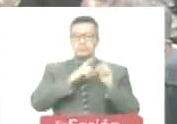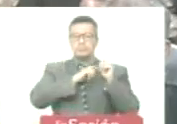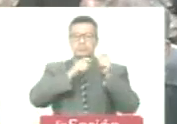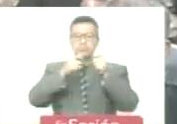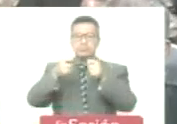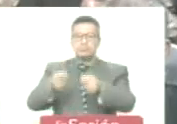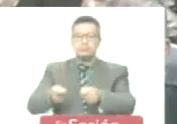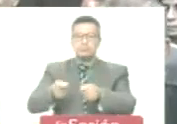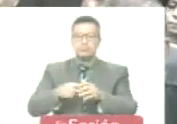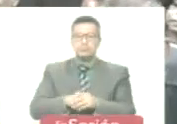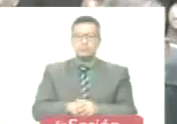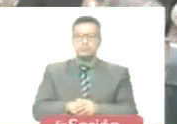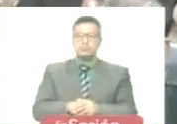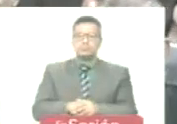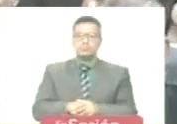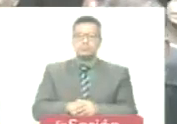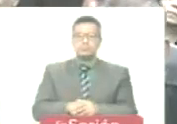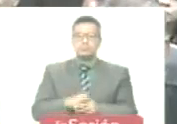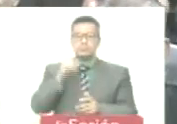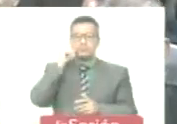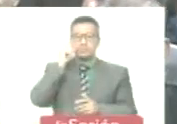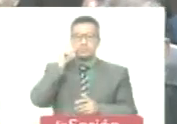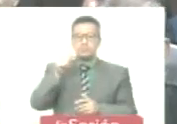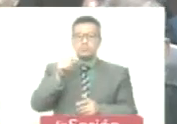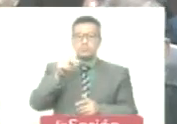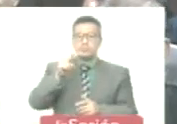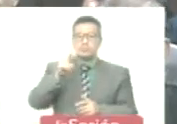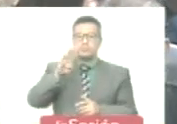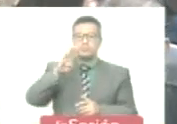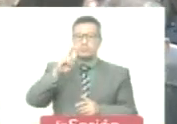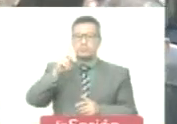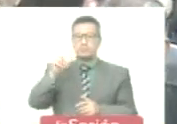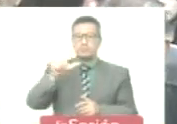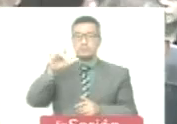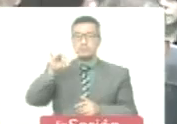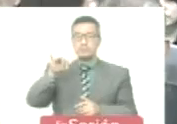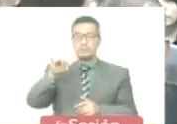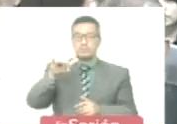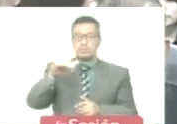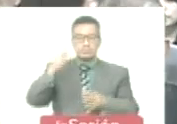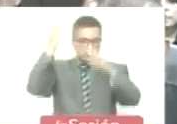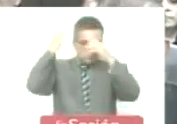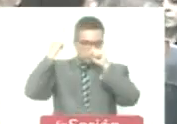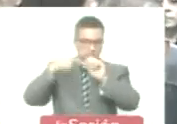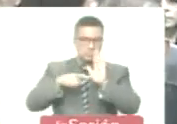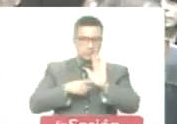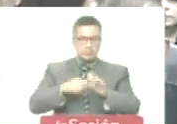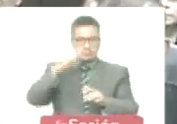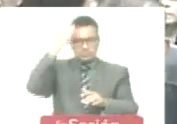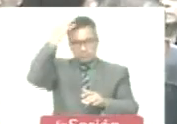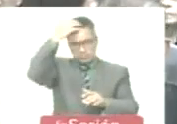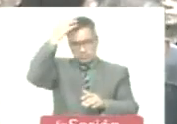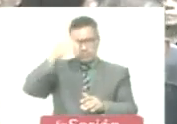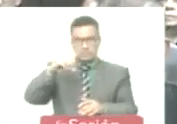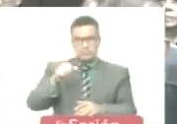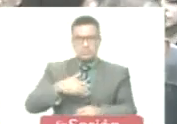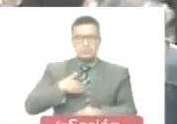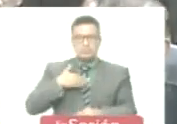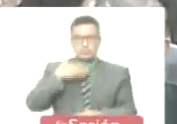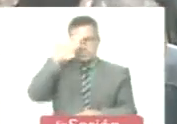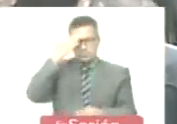designación del ciudadano Biomorgi como embajador ante la República Árabe Siria. Es